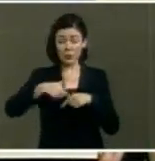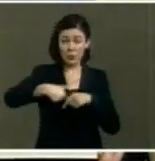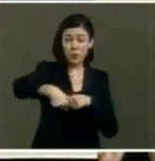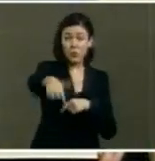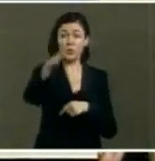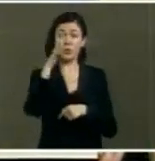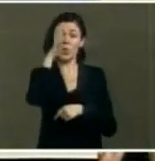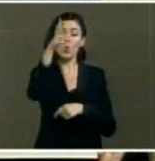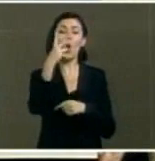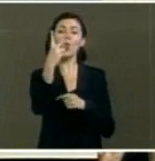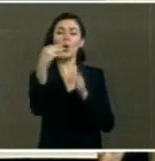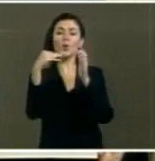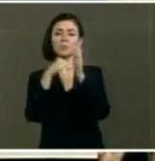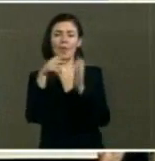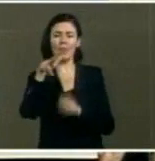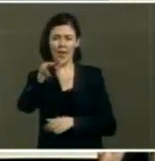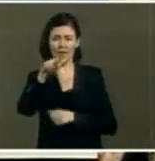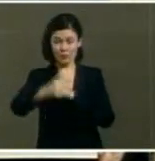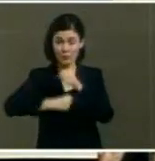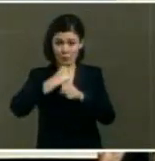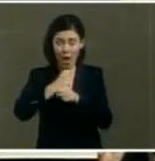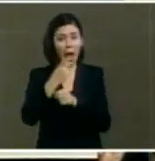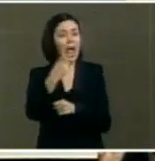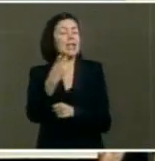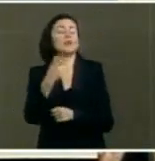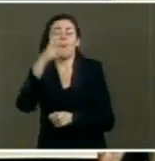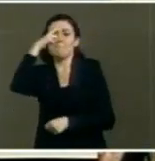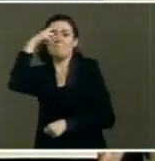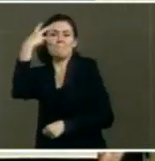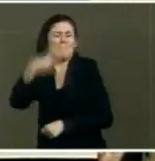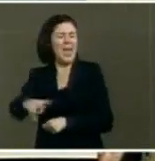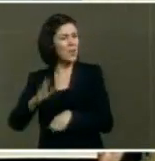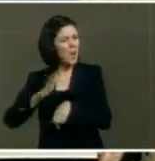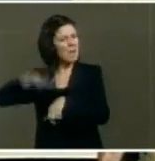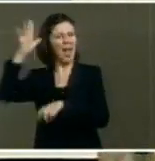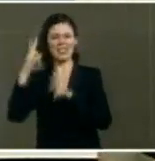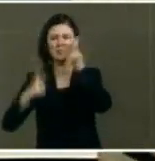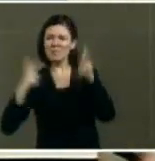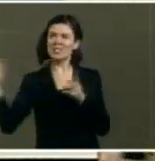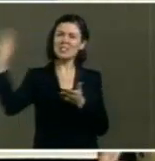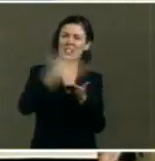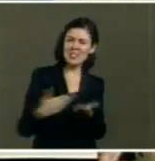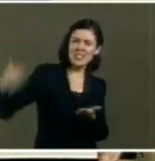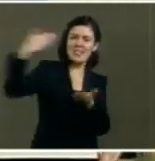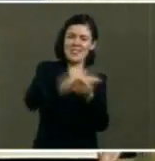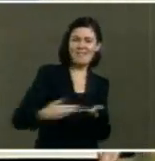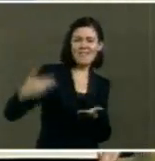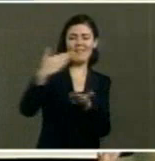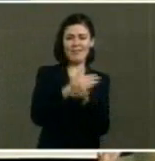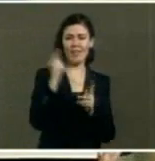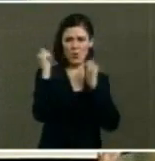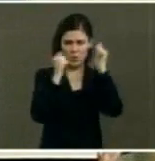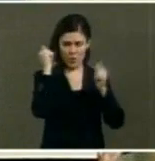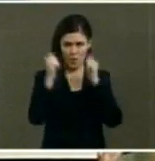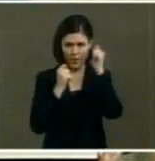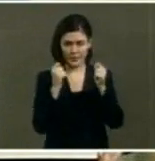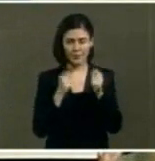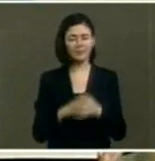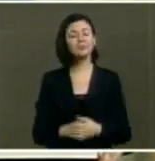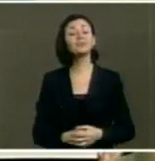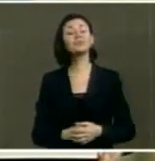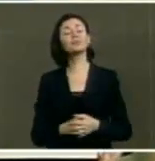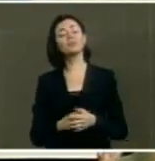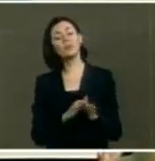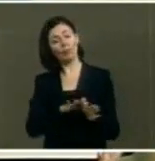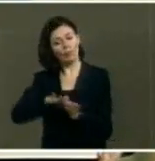sea uno de los 5 países más visitados del mundo. Por lo que hace al campo, en 5 años hemos